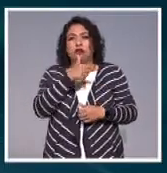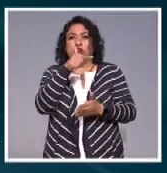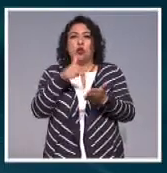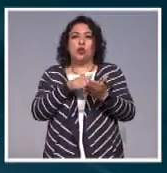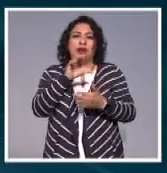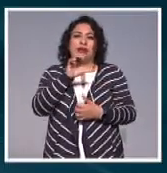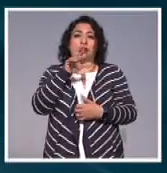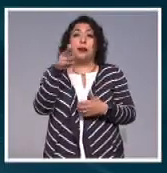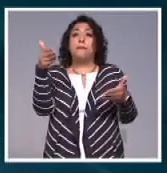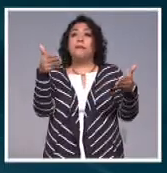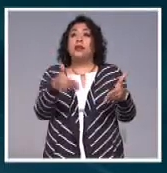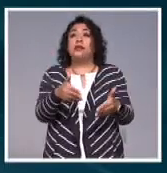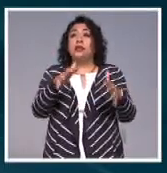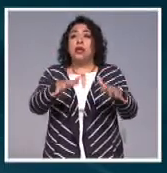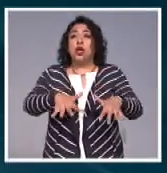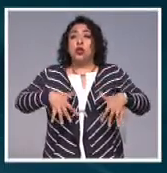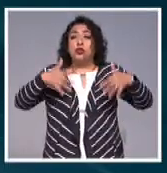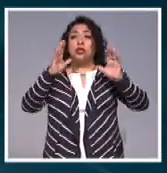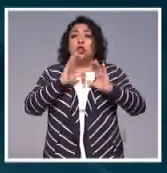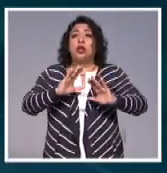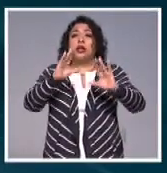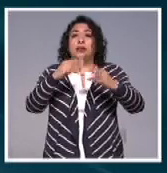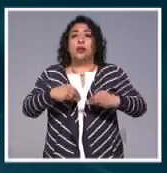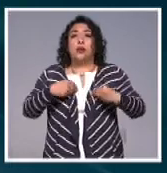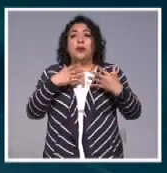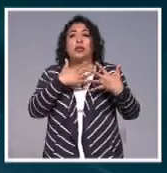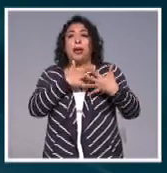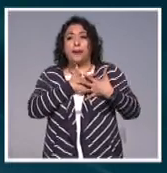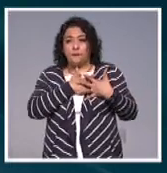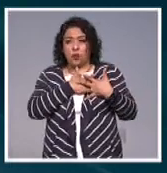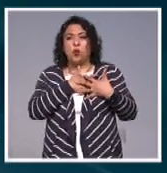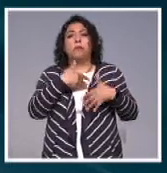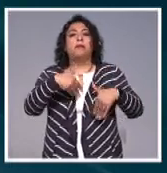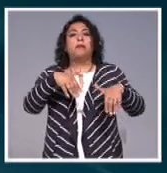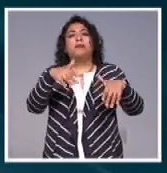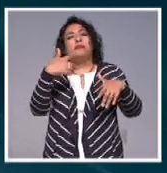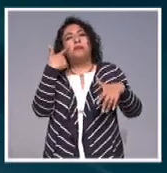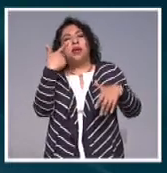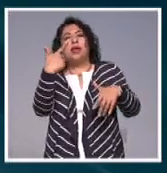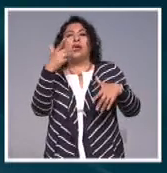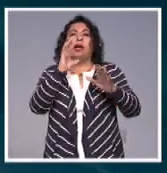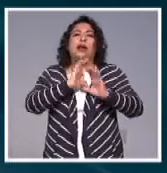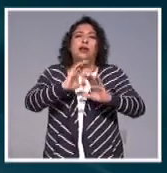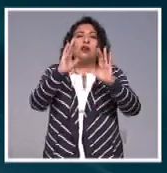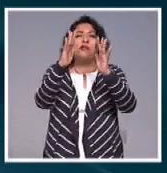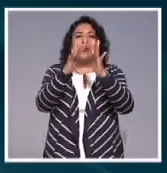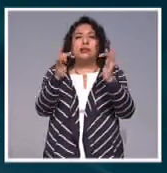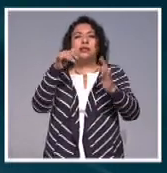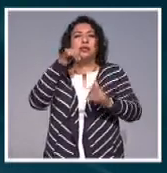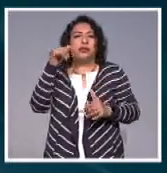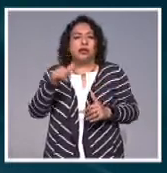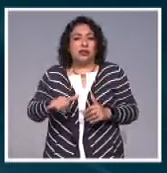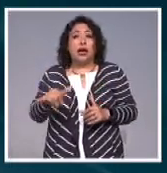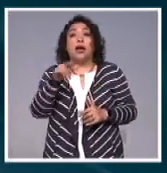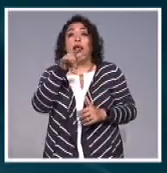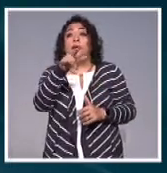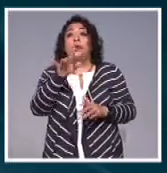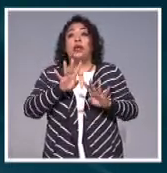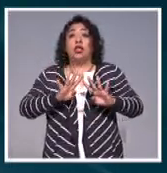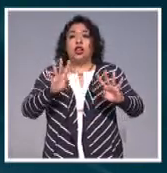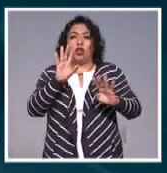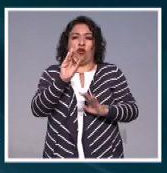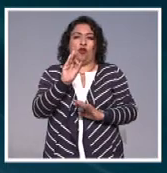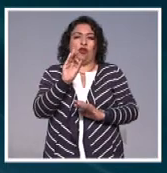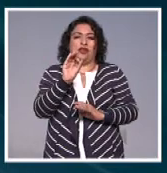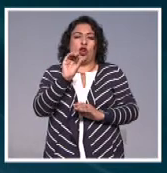CENART se presentará el concierto Canto a la Vida y al Amor, un paseo por canciones y arias francesas e italianas. La Orquesta